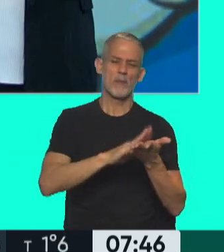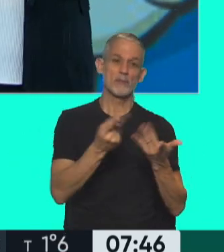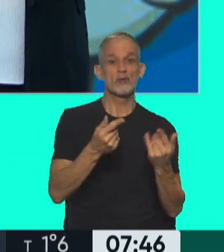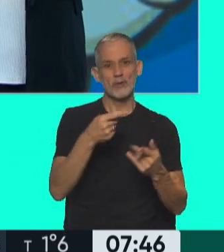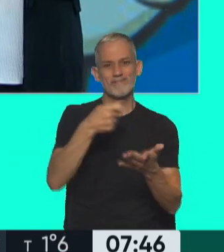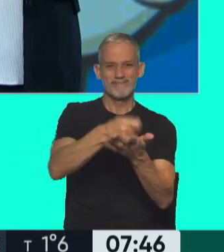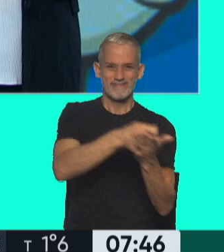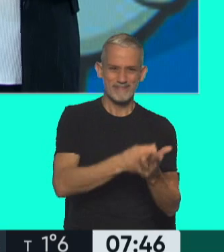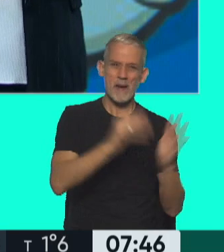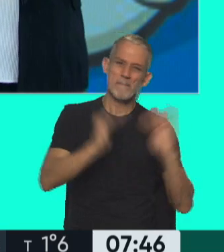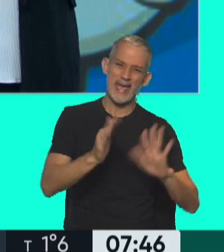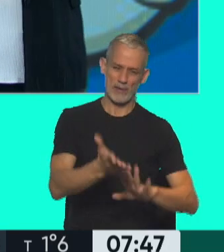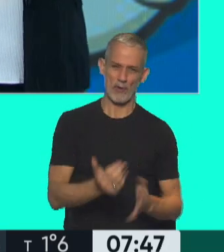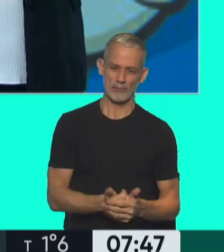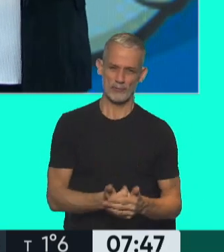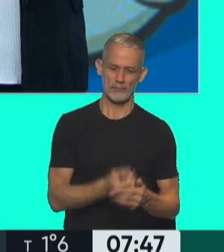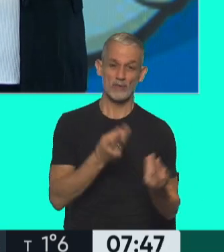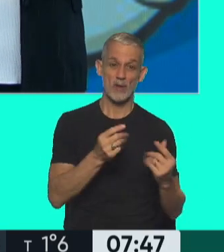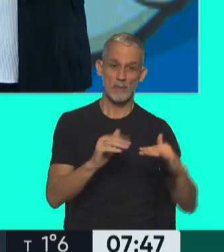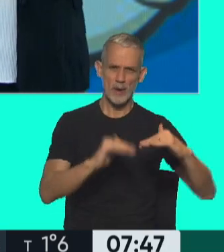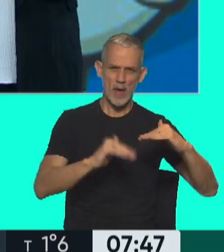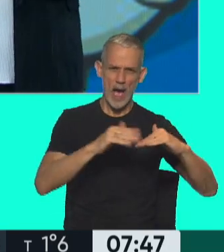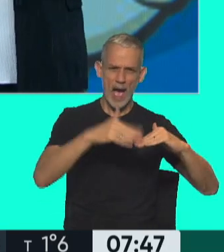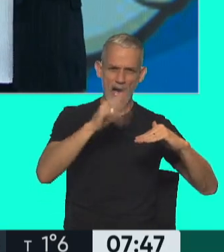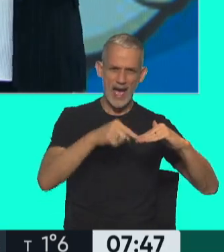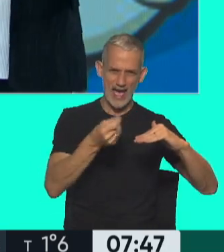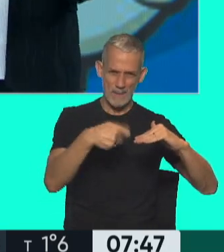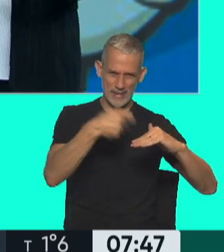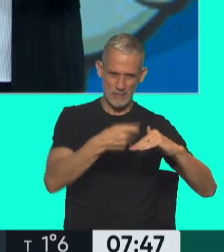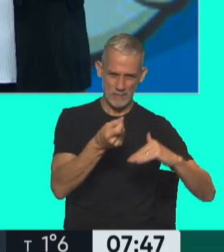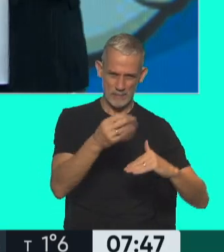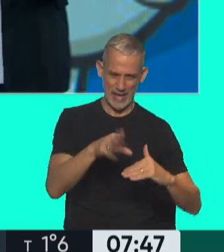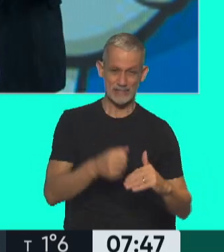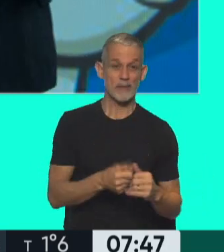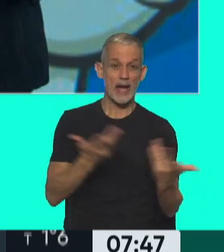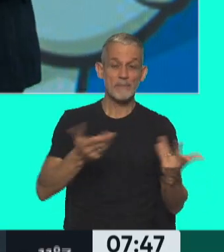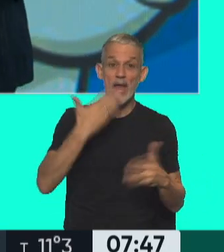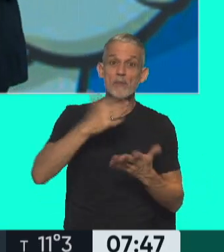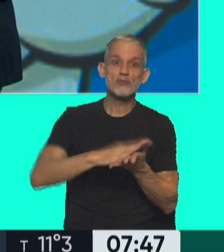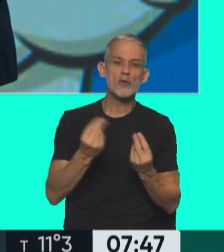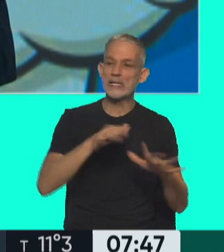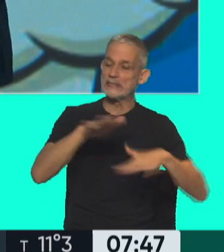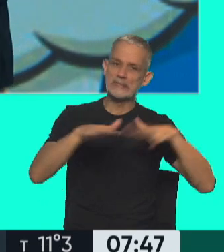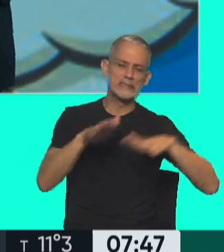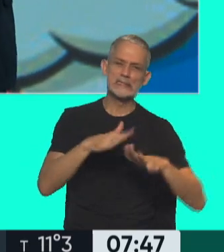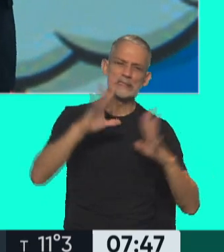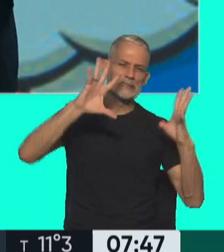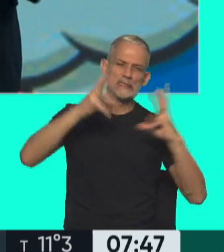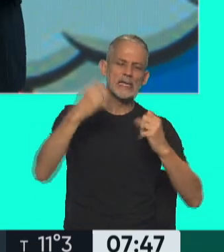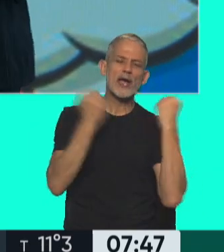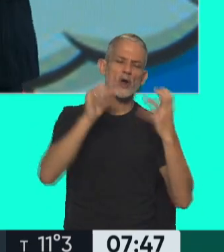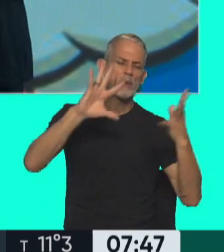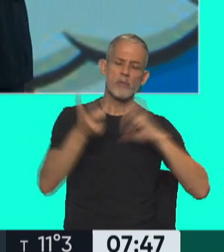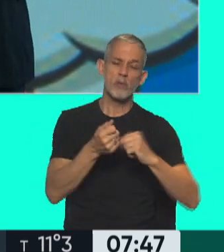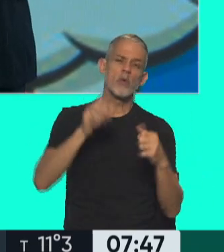impuesto a los trabajadores. Y bueno, básicamente habló de la situación catastrófica en la que se encontraba Brasil producto de la